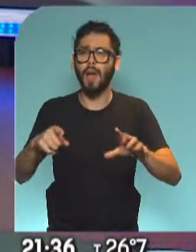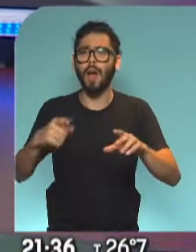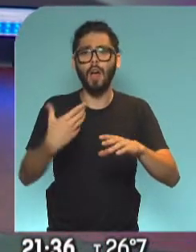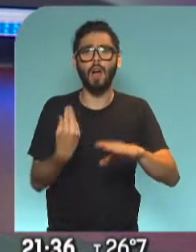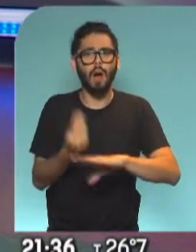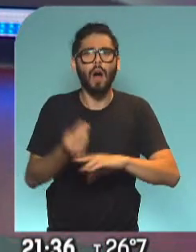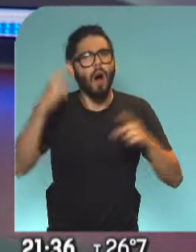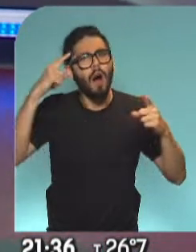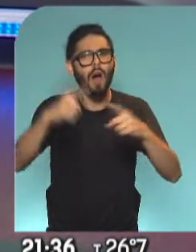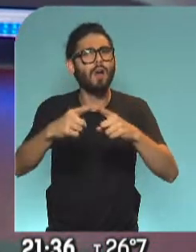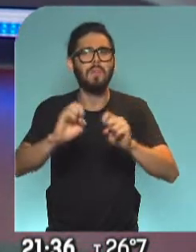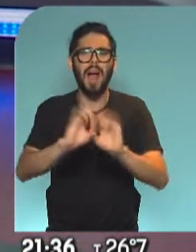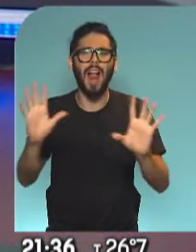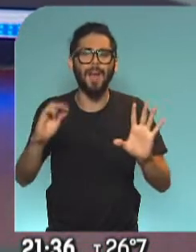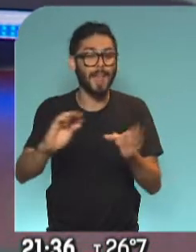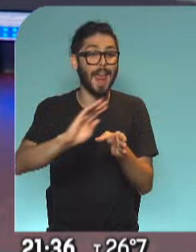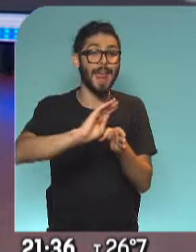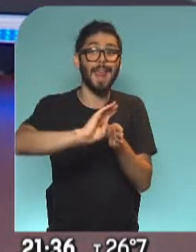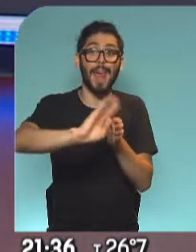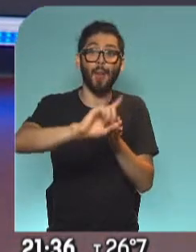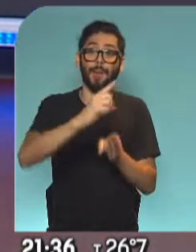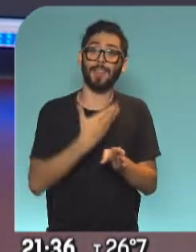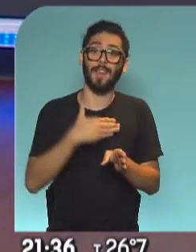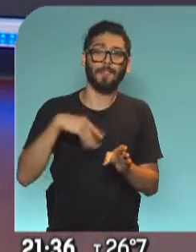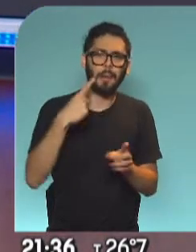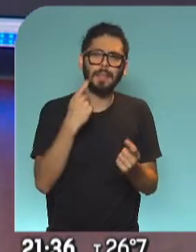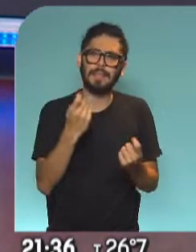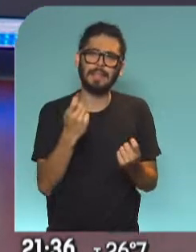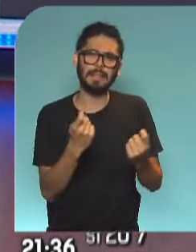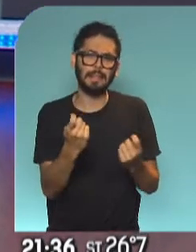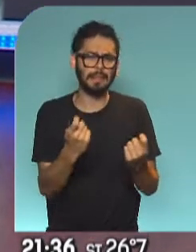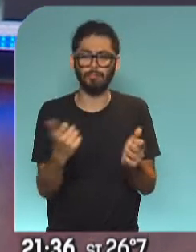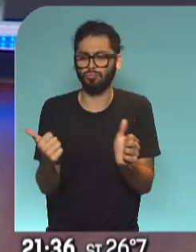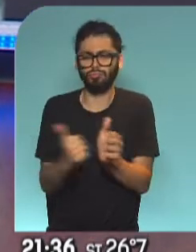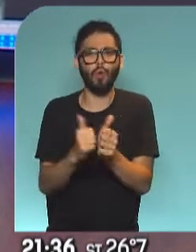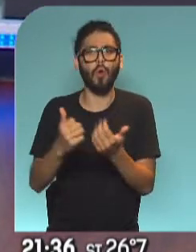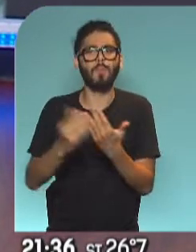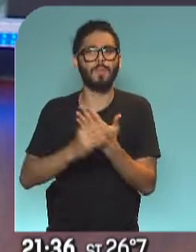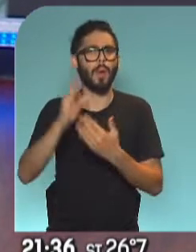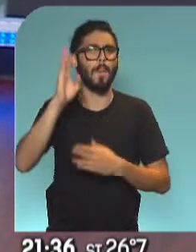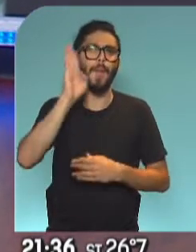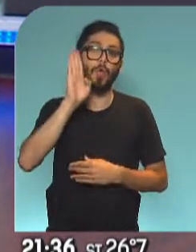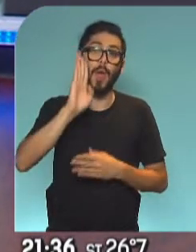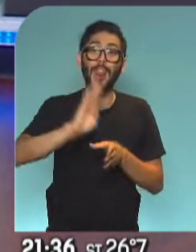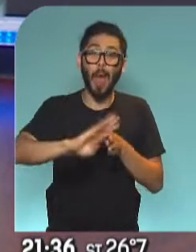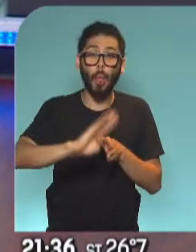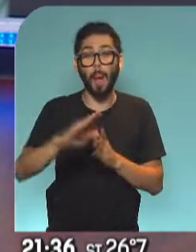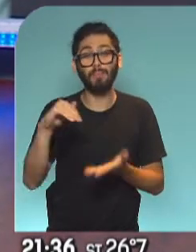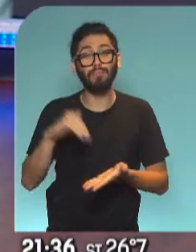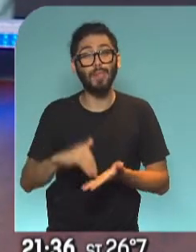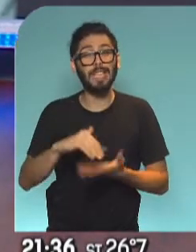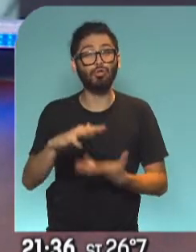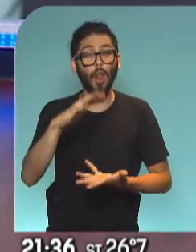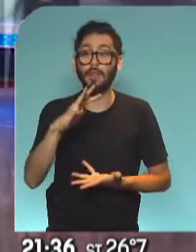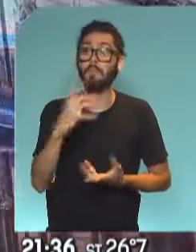clave: tratar de renegociar la deuda con el Fondo Monetario Internacional de la mano de Martín Guzmán. Una deuda millonaria cuyo primer objetivo